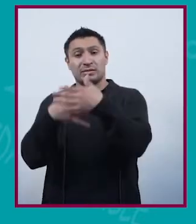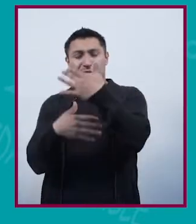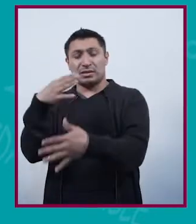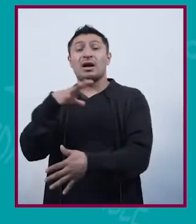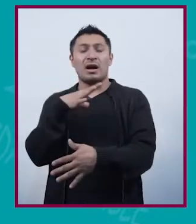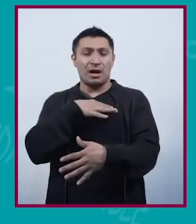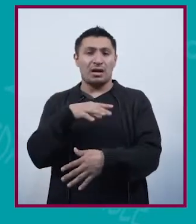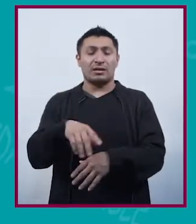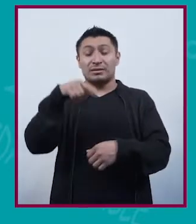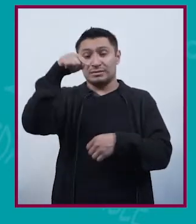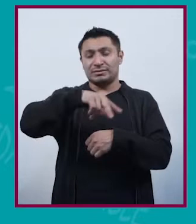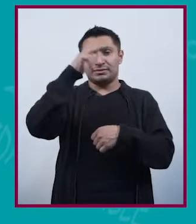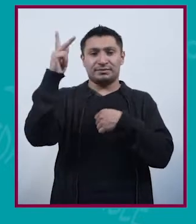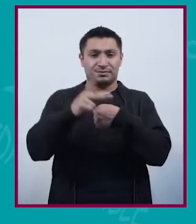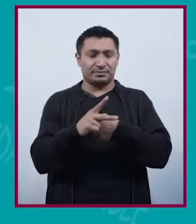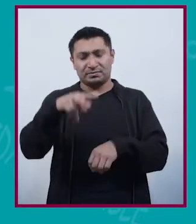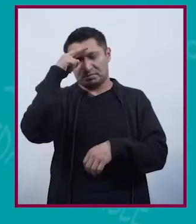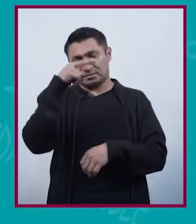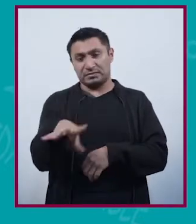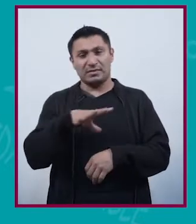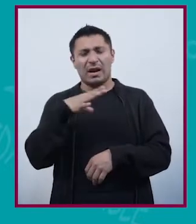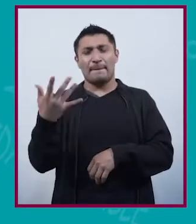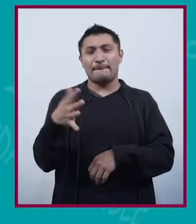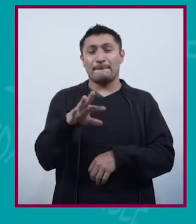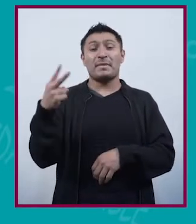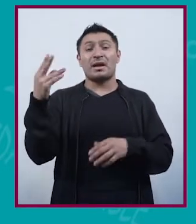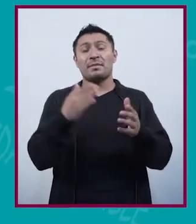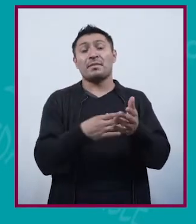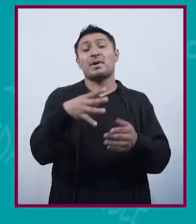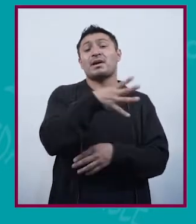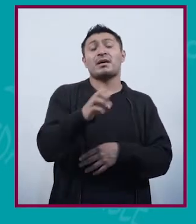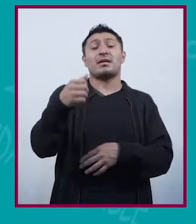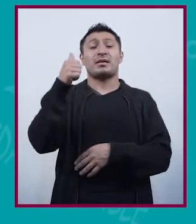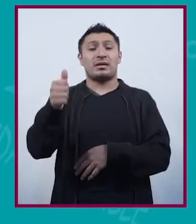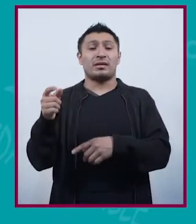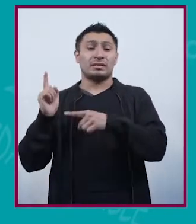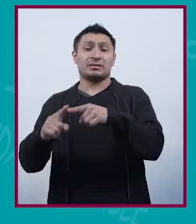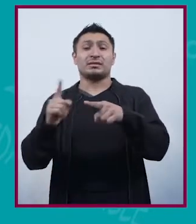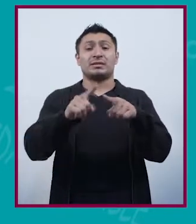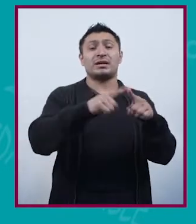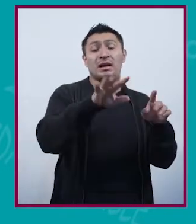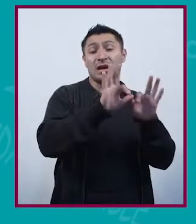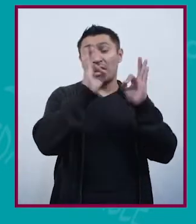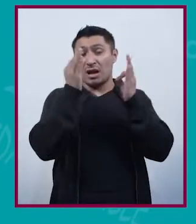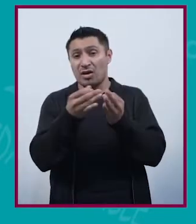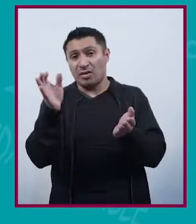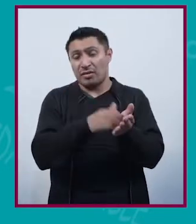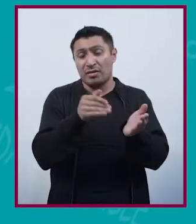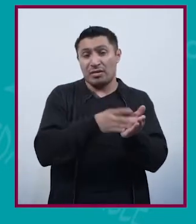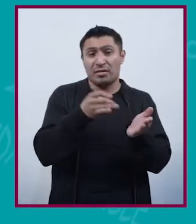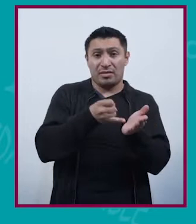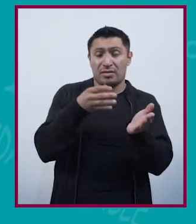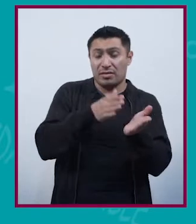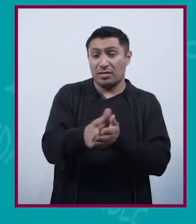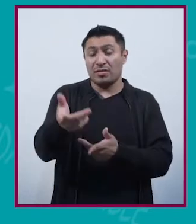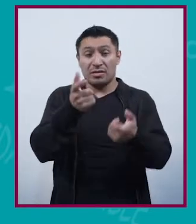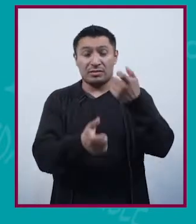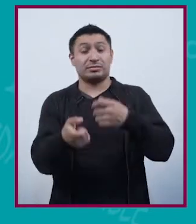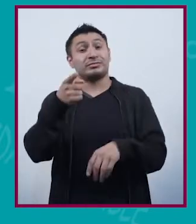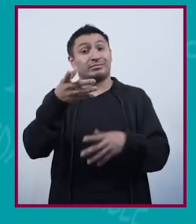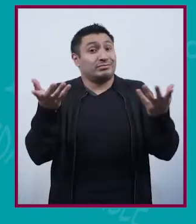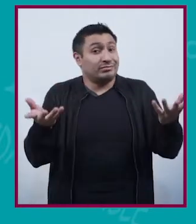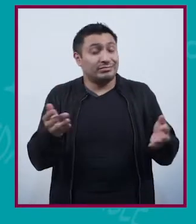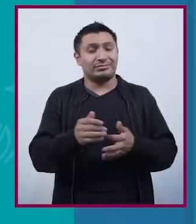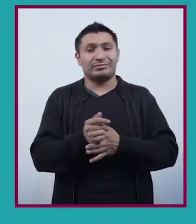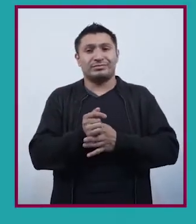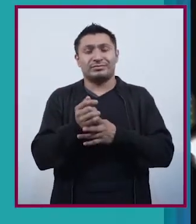1915 existieron en nuestro país aproximadamente 2.906 variedades de emisiones de papel moneda.